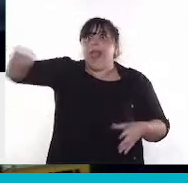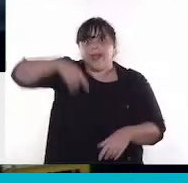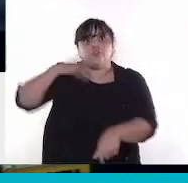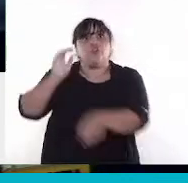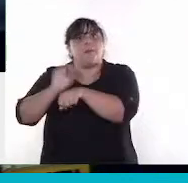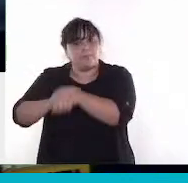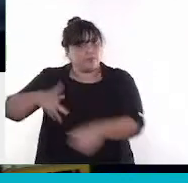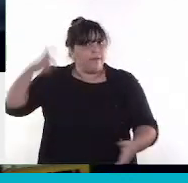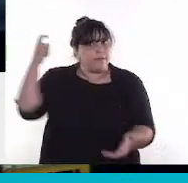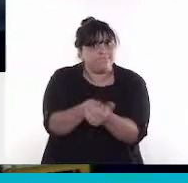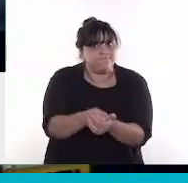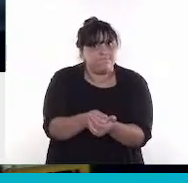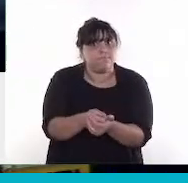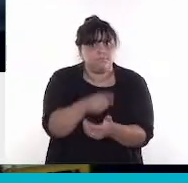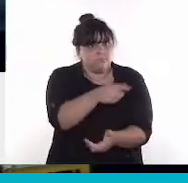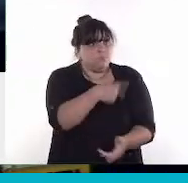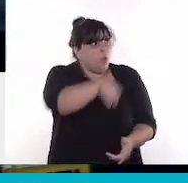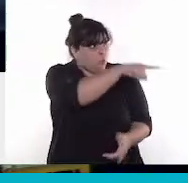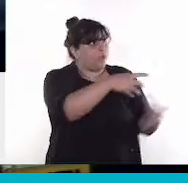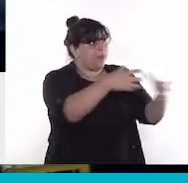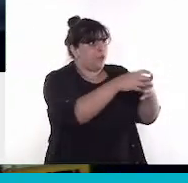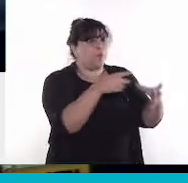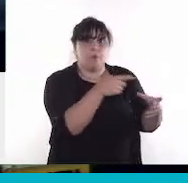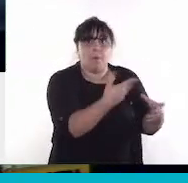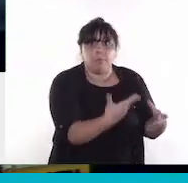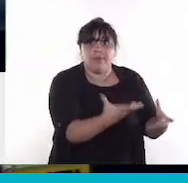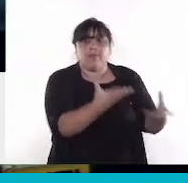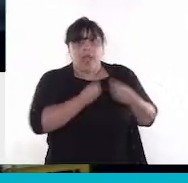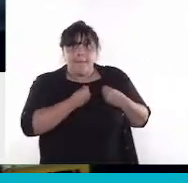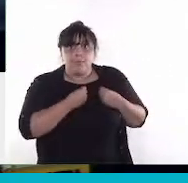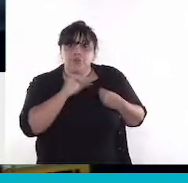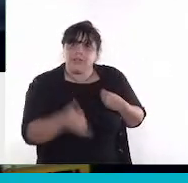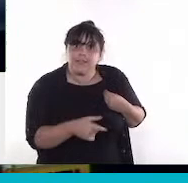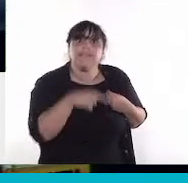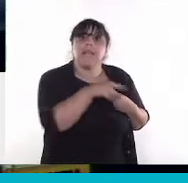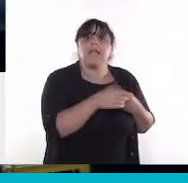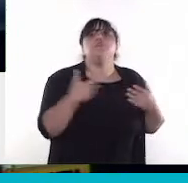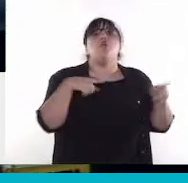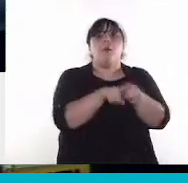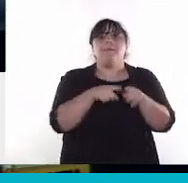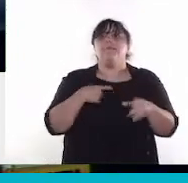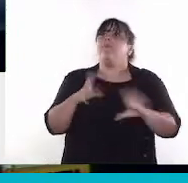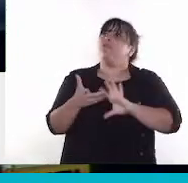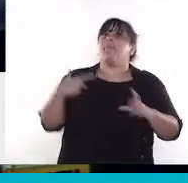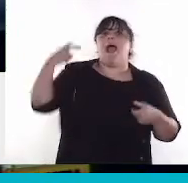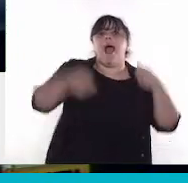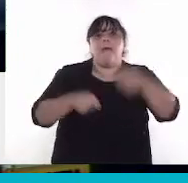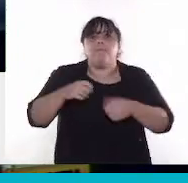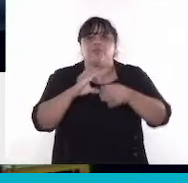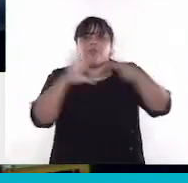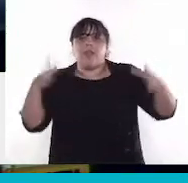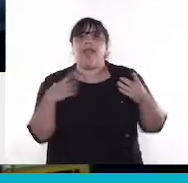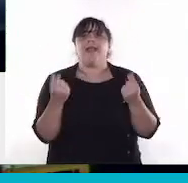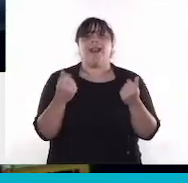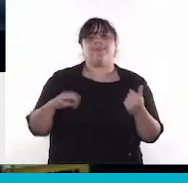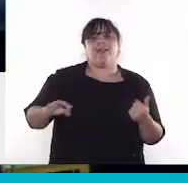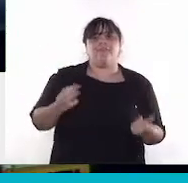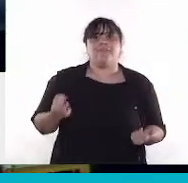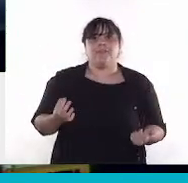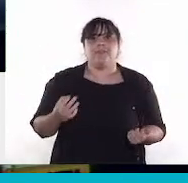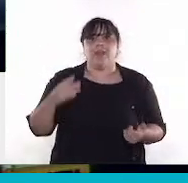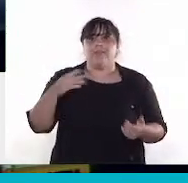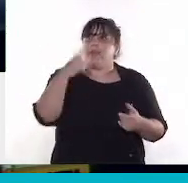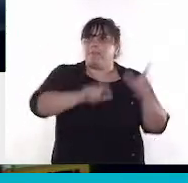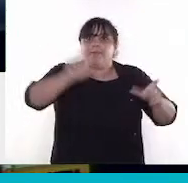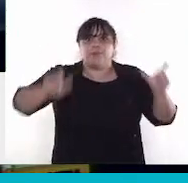Aires. Acompáñenos con esa iniciativa y será un aporte para la democracia, para la economía y para la calidad de vida de los